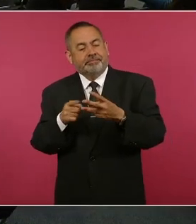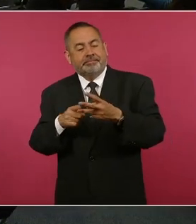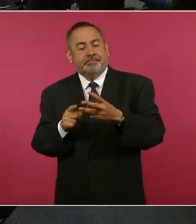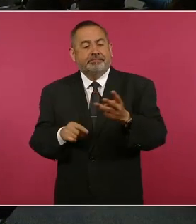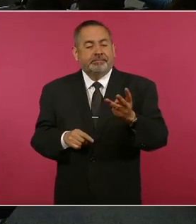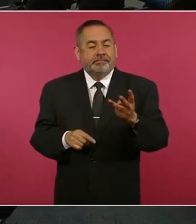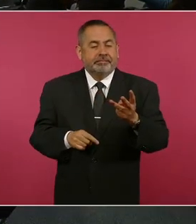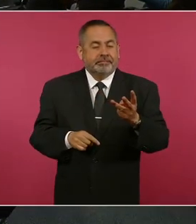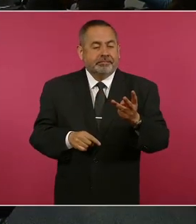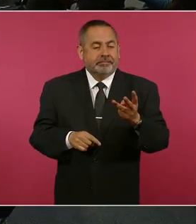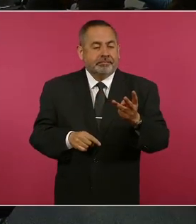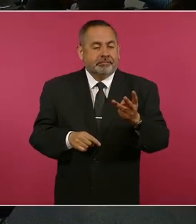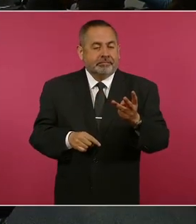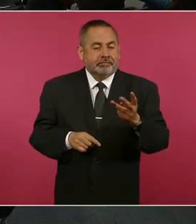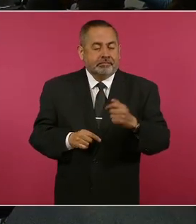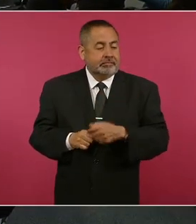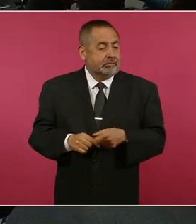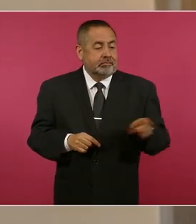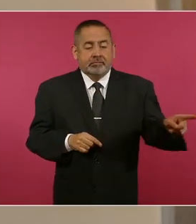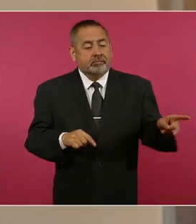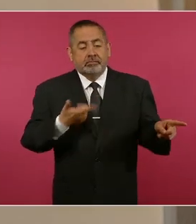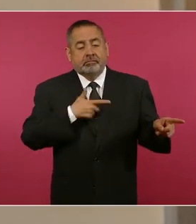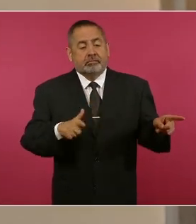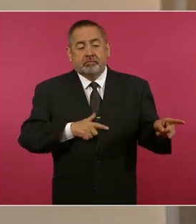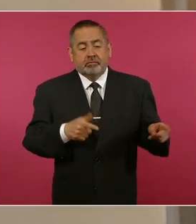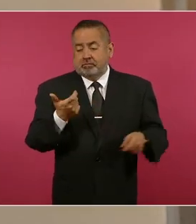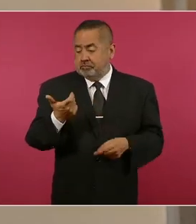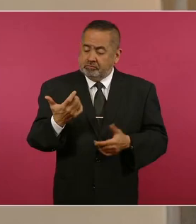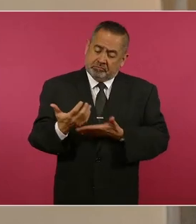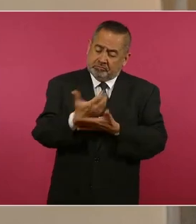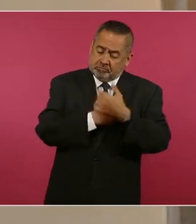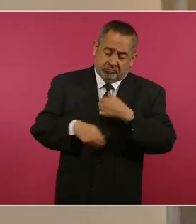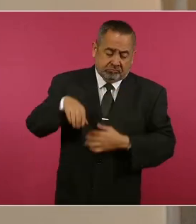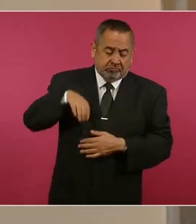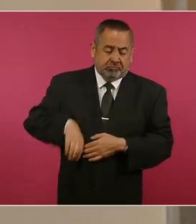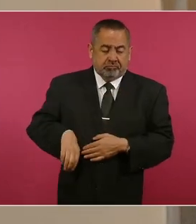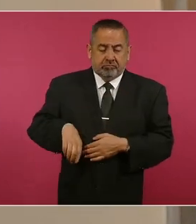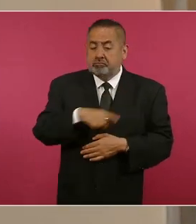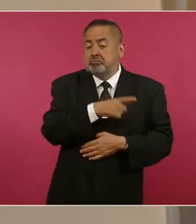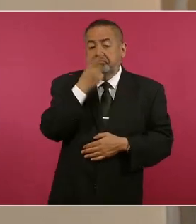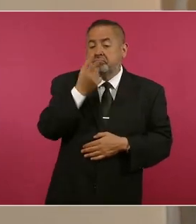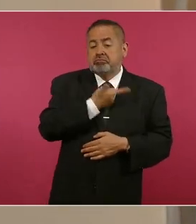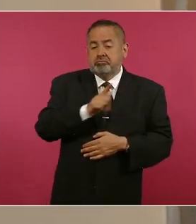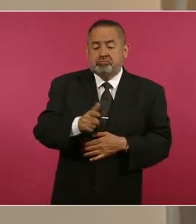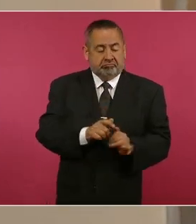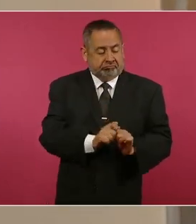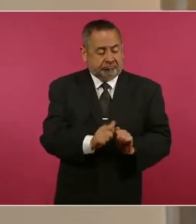que no le gusta el dinero, Enrique, no les gustan los